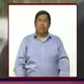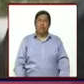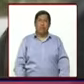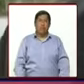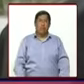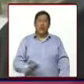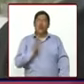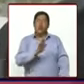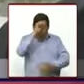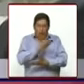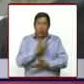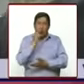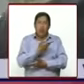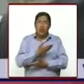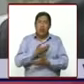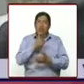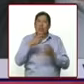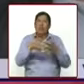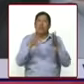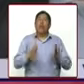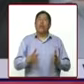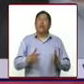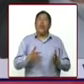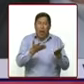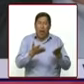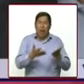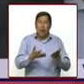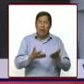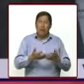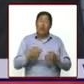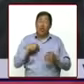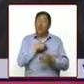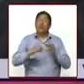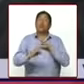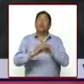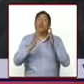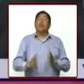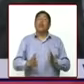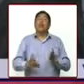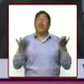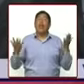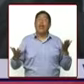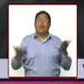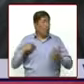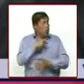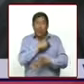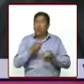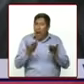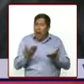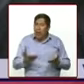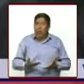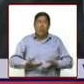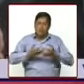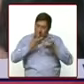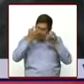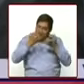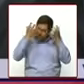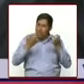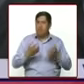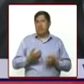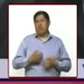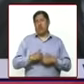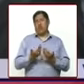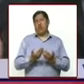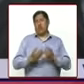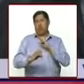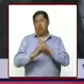Entrar sus hijos de estos, los compañeros que están bloqueados, los compañeros transportistas que estamos acá, precisamente ya totalmente molestos del sector del